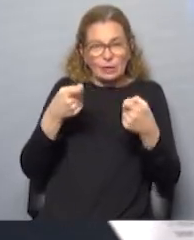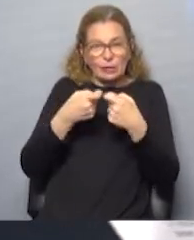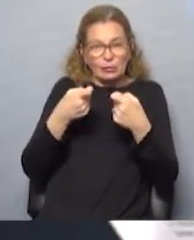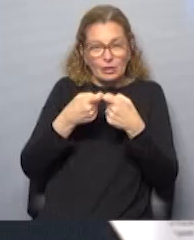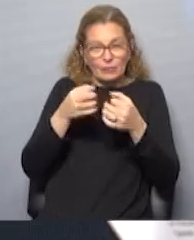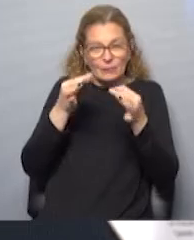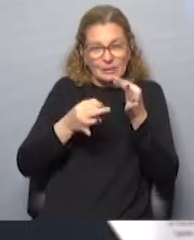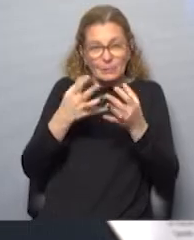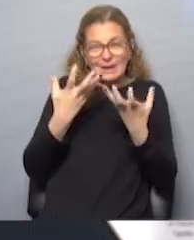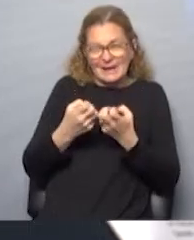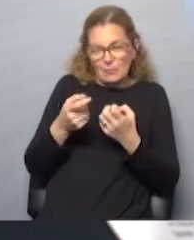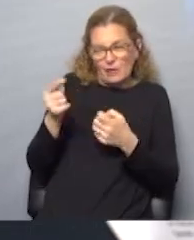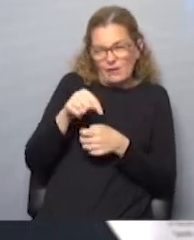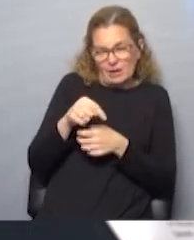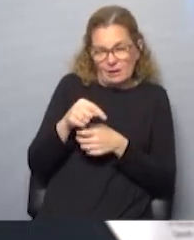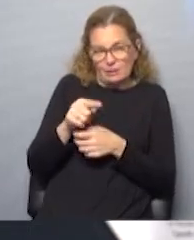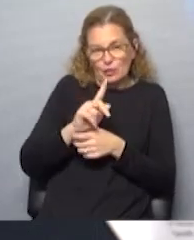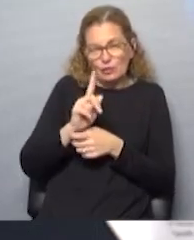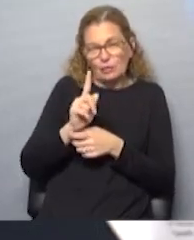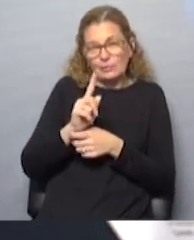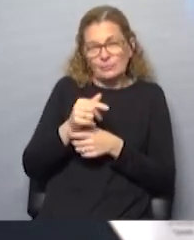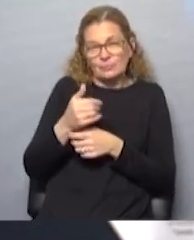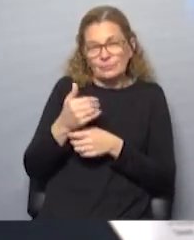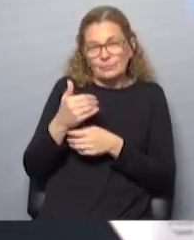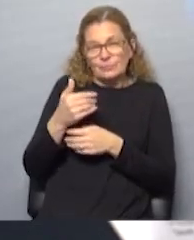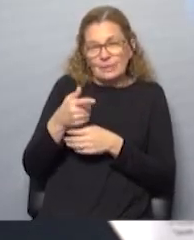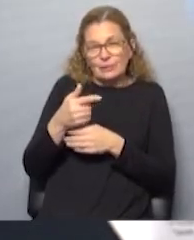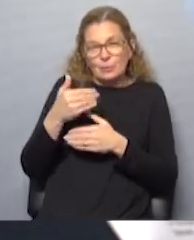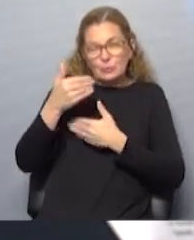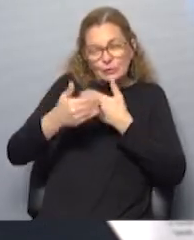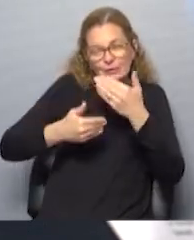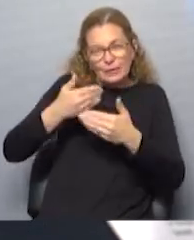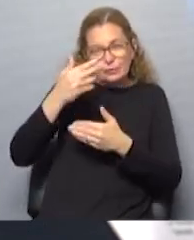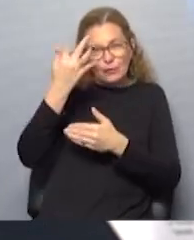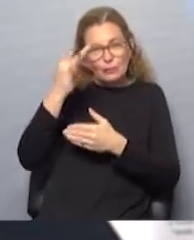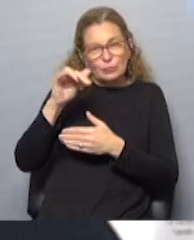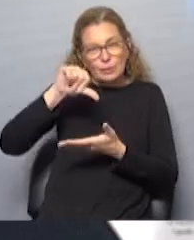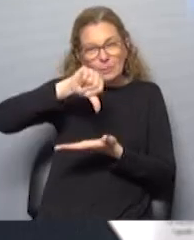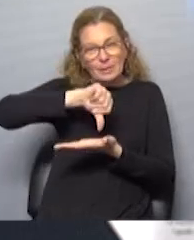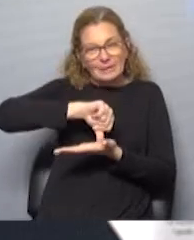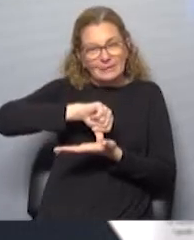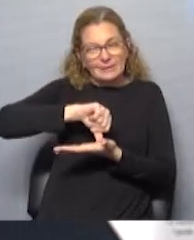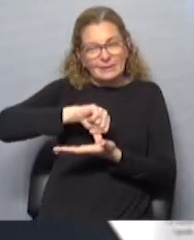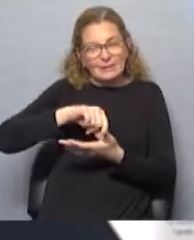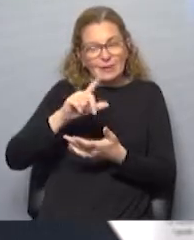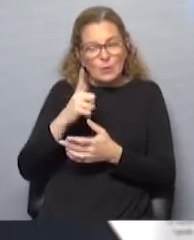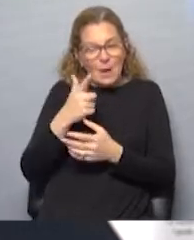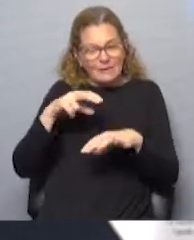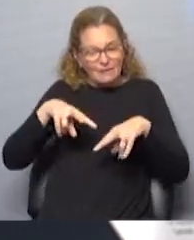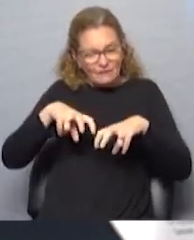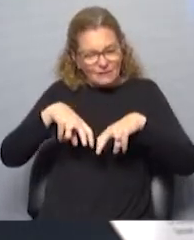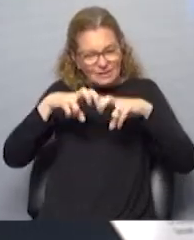investigadores queremos que no sea esto lo que tiene por detrás es el desarrollo futuro del país sin investigación